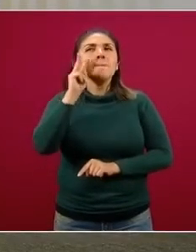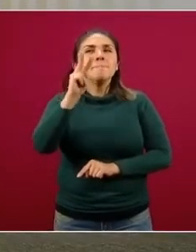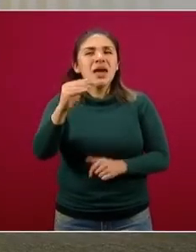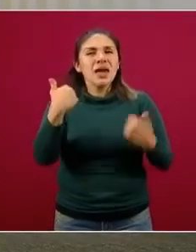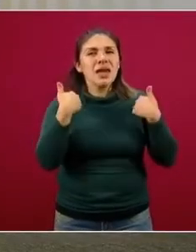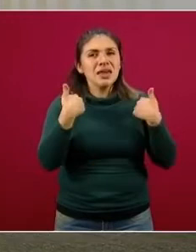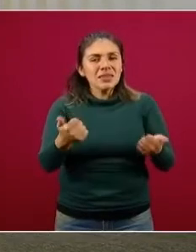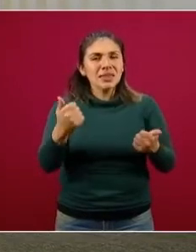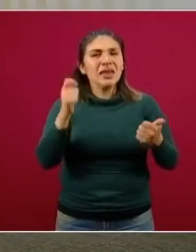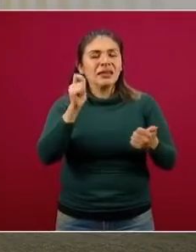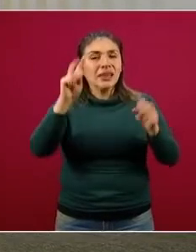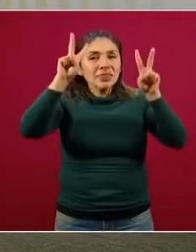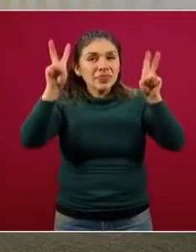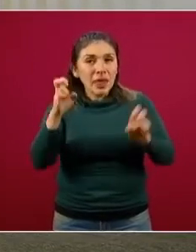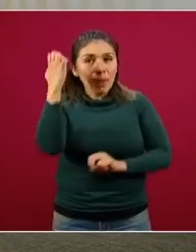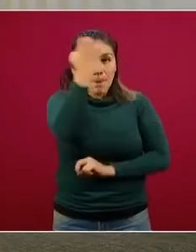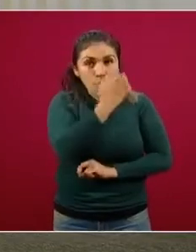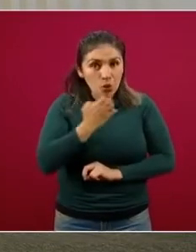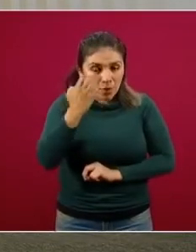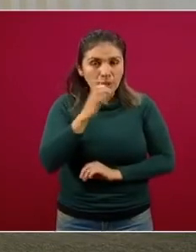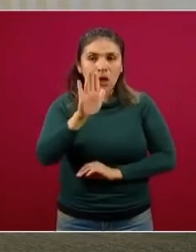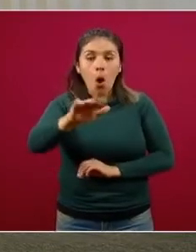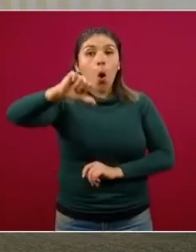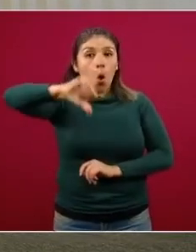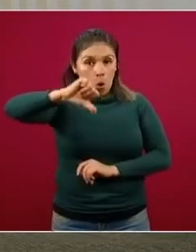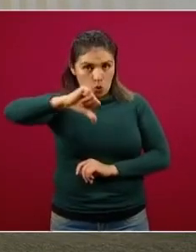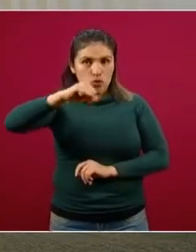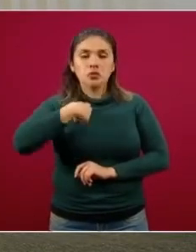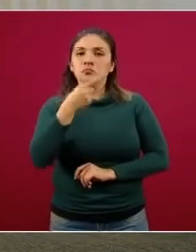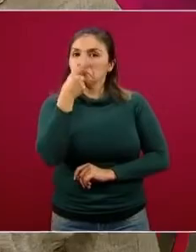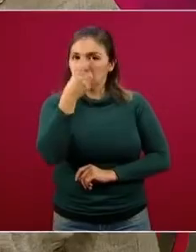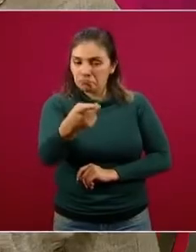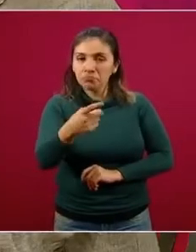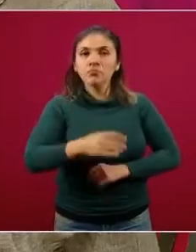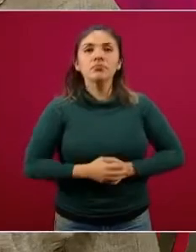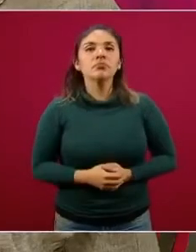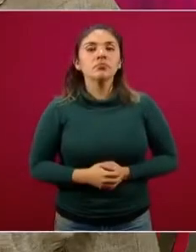de pruebas. Hoy, por ejemplo, quisiera dejarlo asentado de una vez,